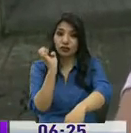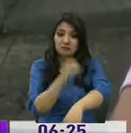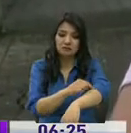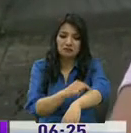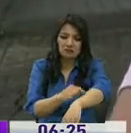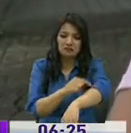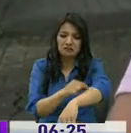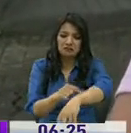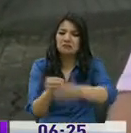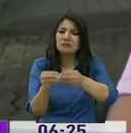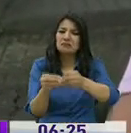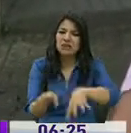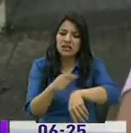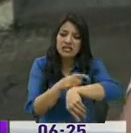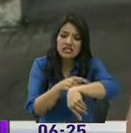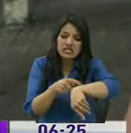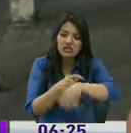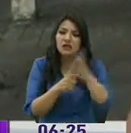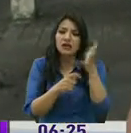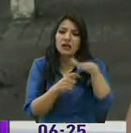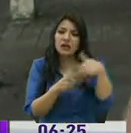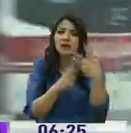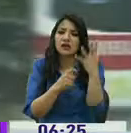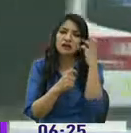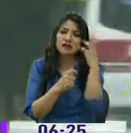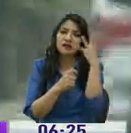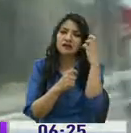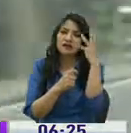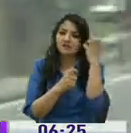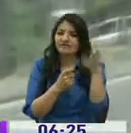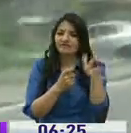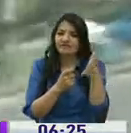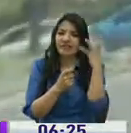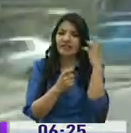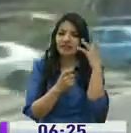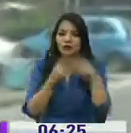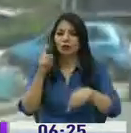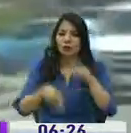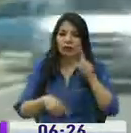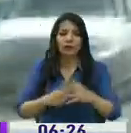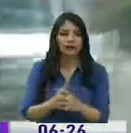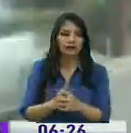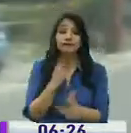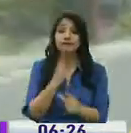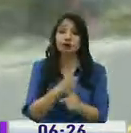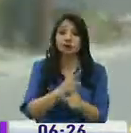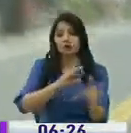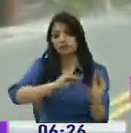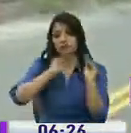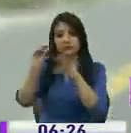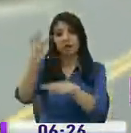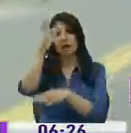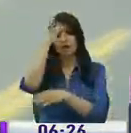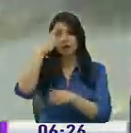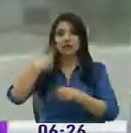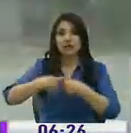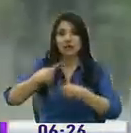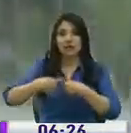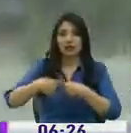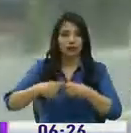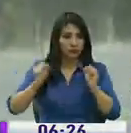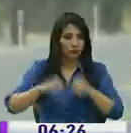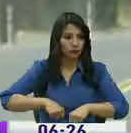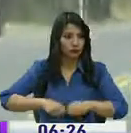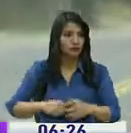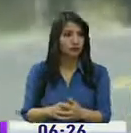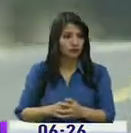arterias y todo. Entonces ella no tiene movilidad de los dedos. Por la gravedad de sus lesiones fue evacuada a un hospital de Quito de tercer nivel y